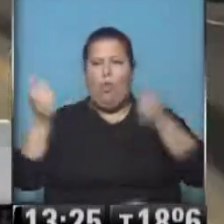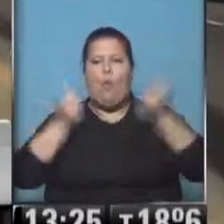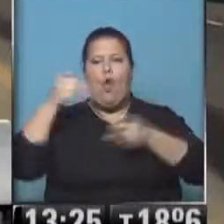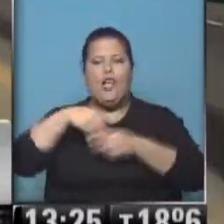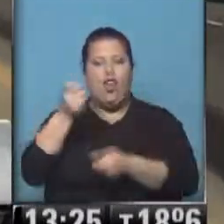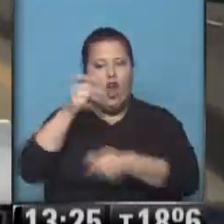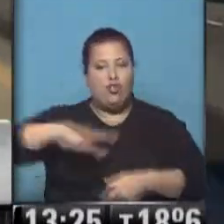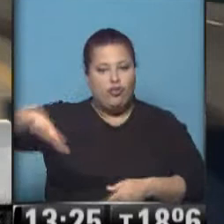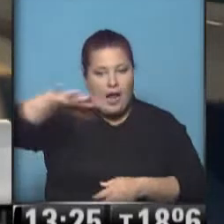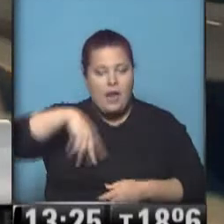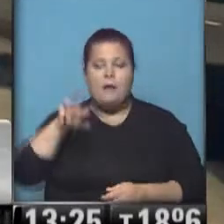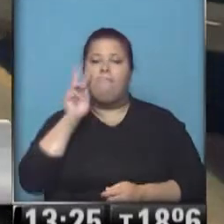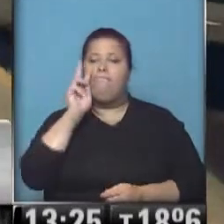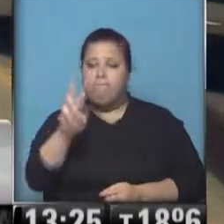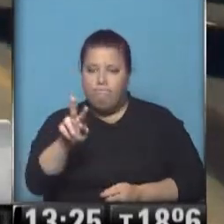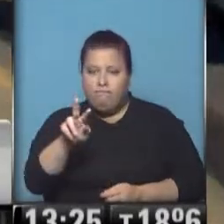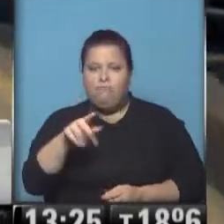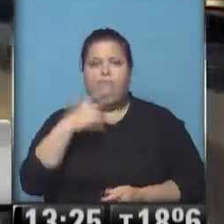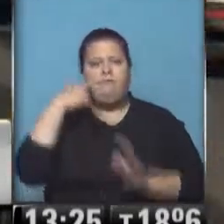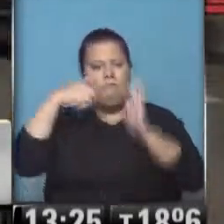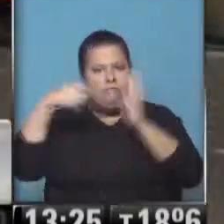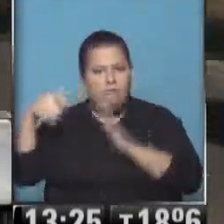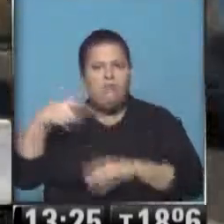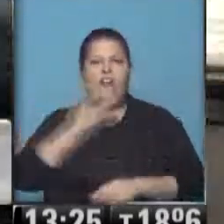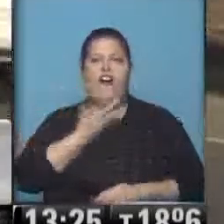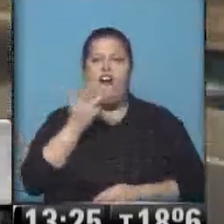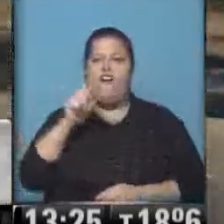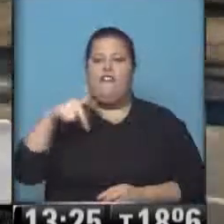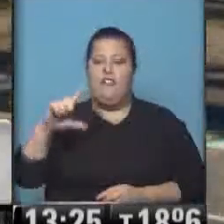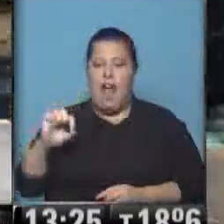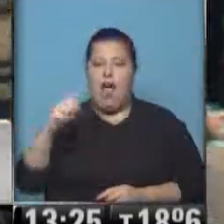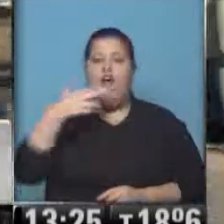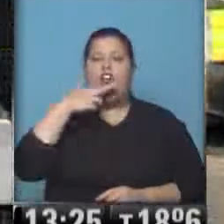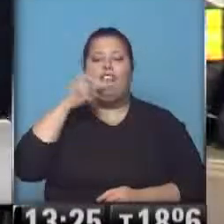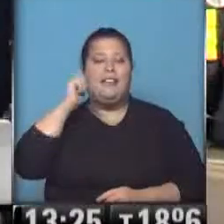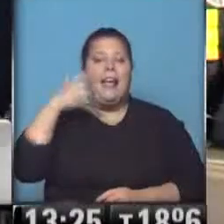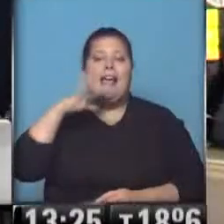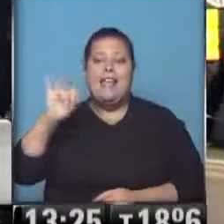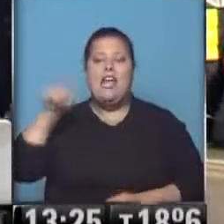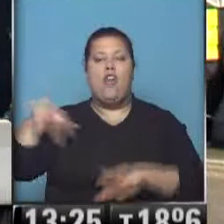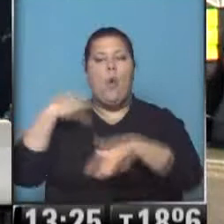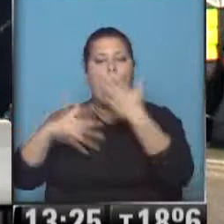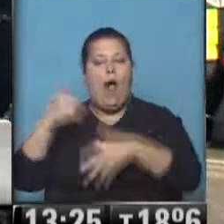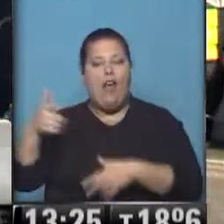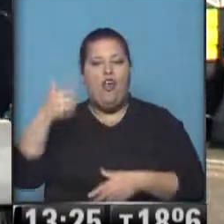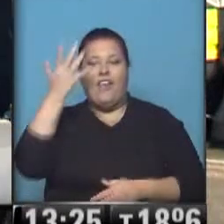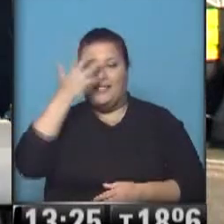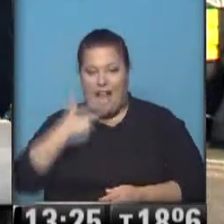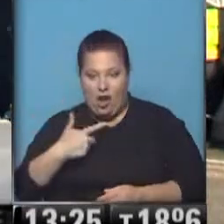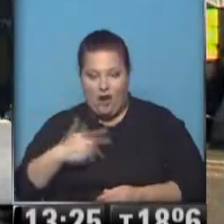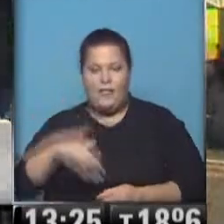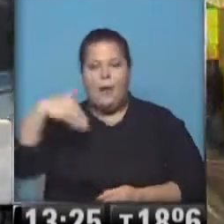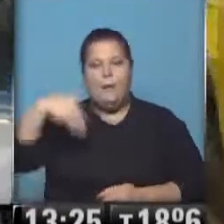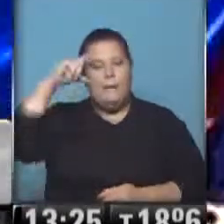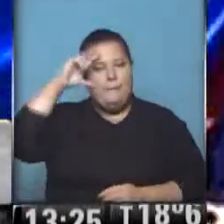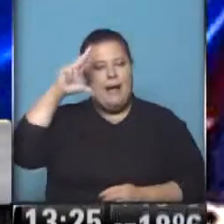la Costanera. Estamos viendo las imágenes. Franco se llama, tiene 17 años, es hijo de Juan Ignacio Mercier, jugador de San